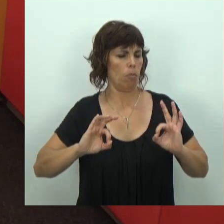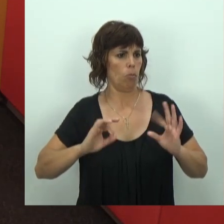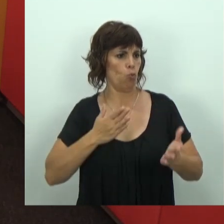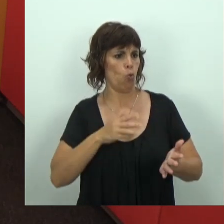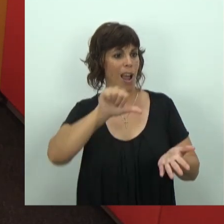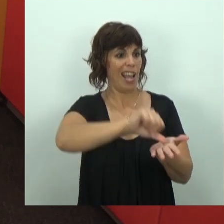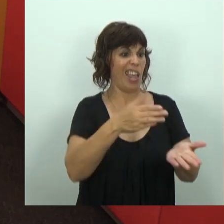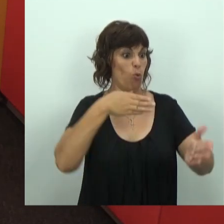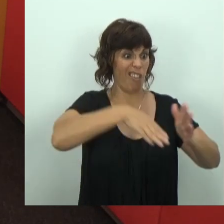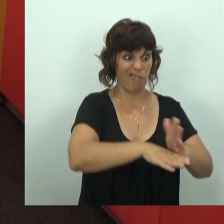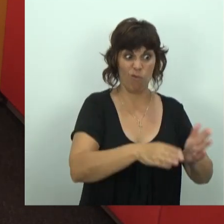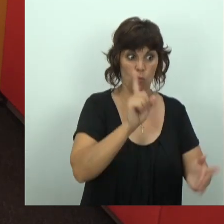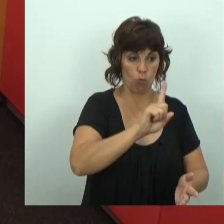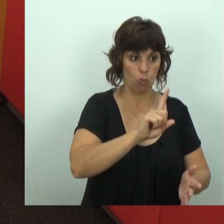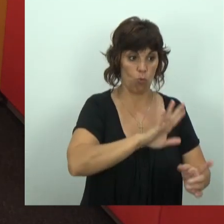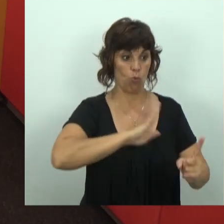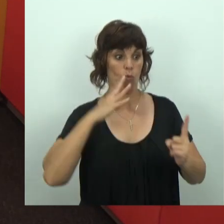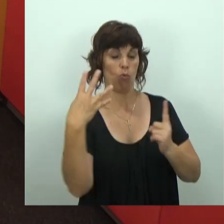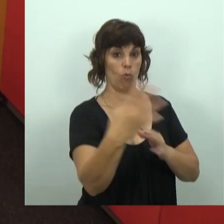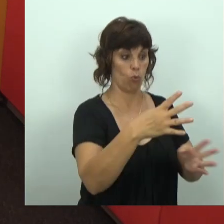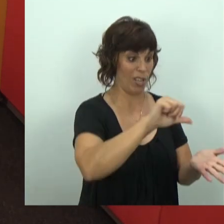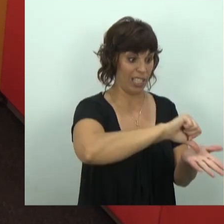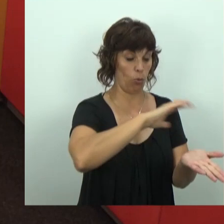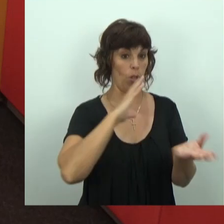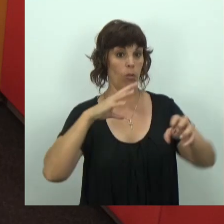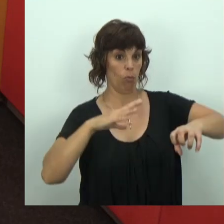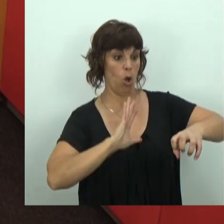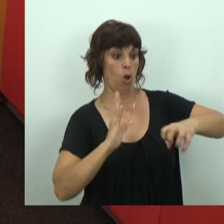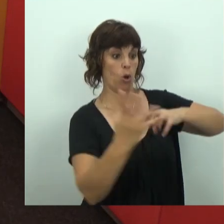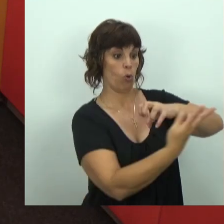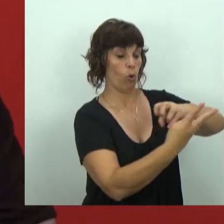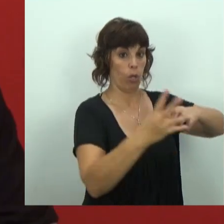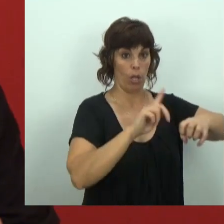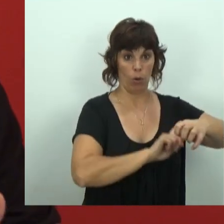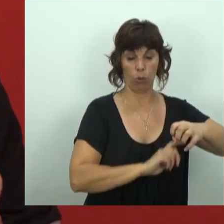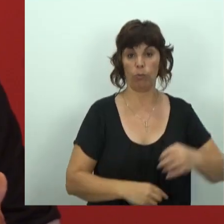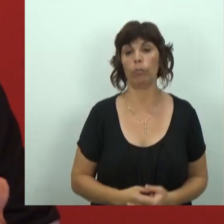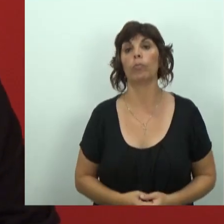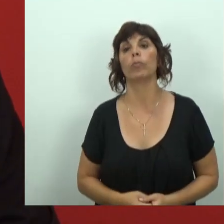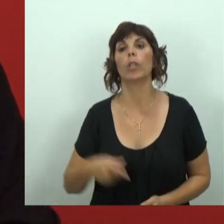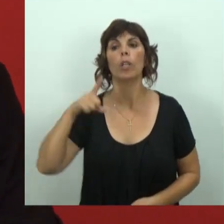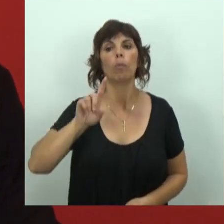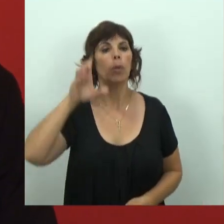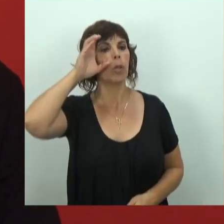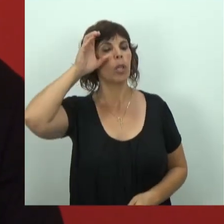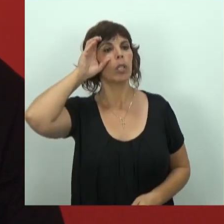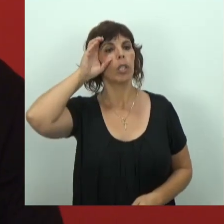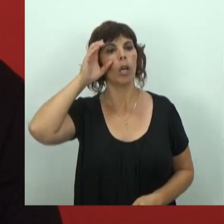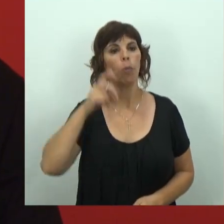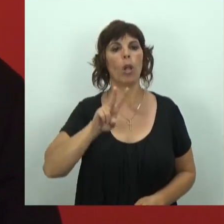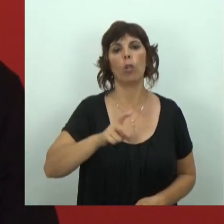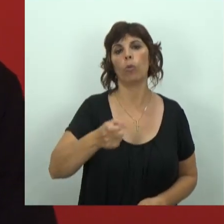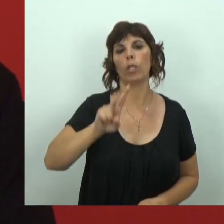Y podemos leer en 1 Samuel 23, 9, 1 Samuel 37, 2 Samuel 2,